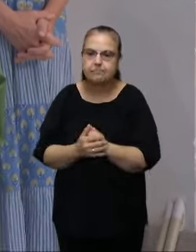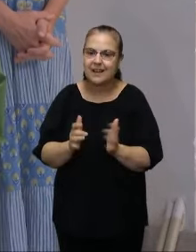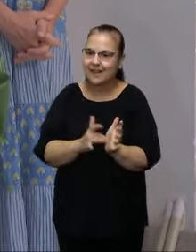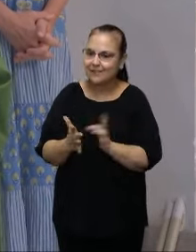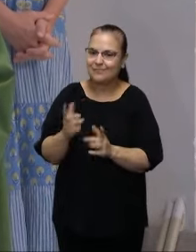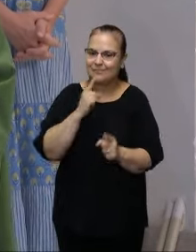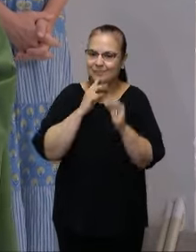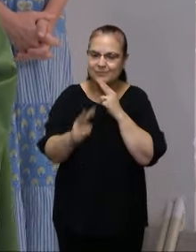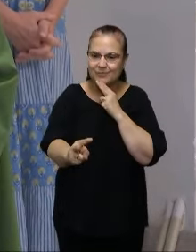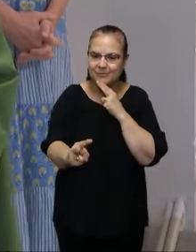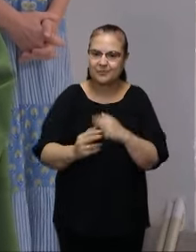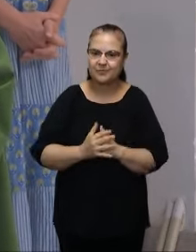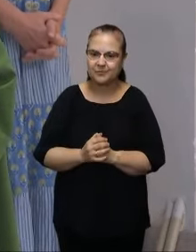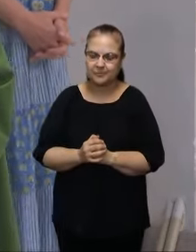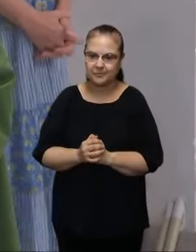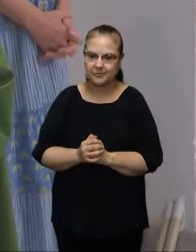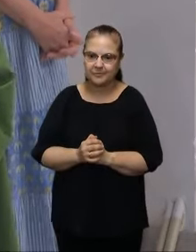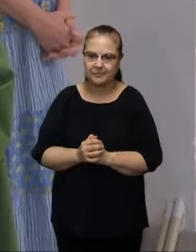Jesús le contestó,